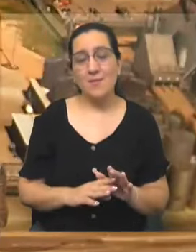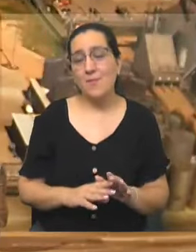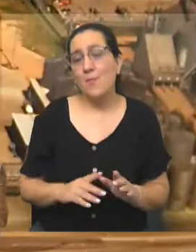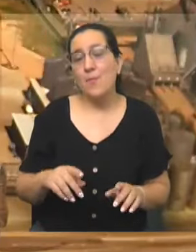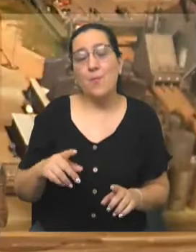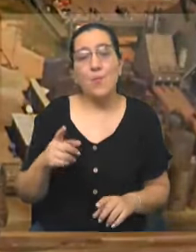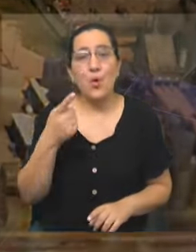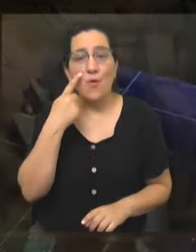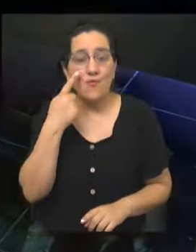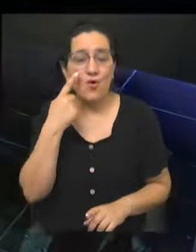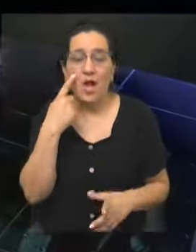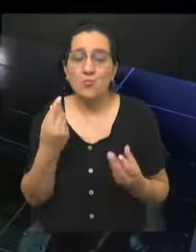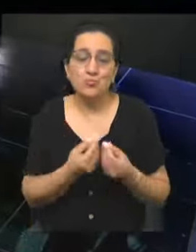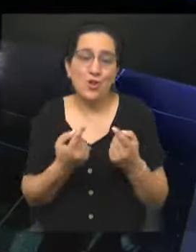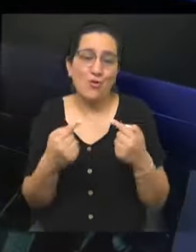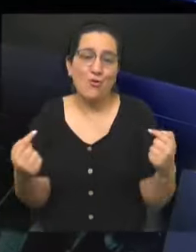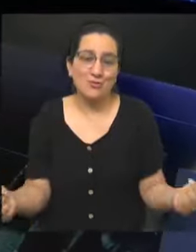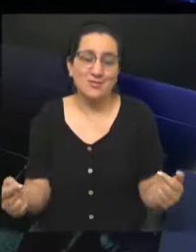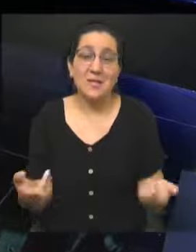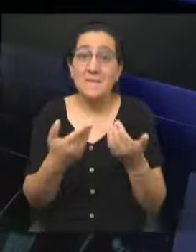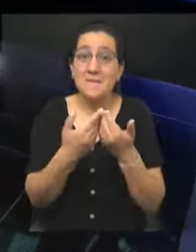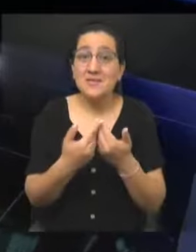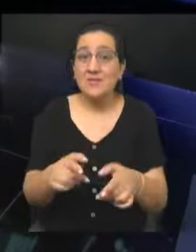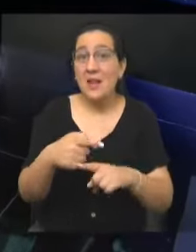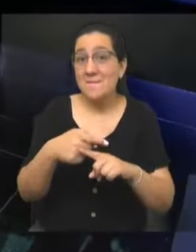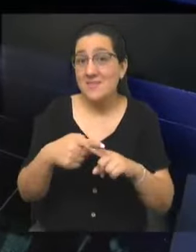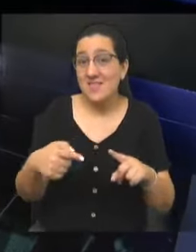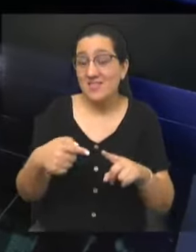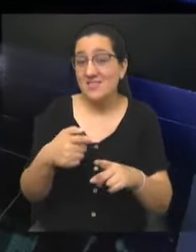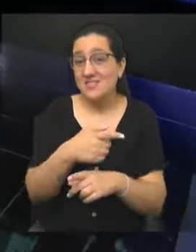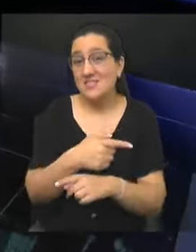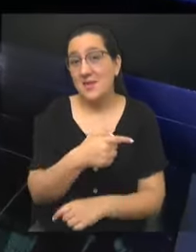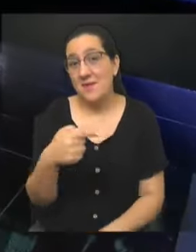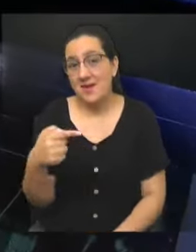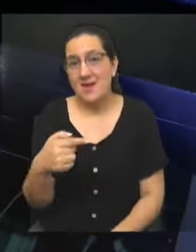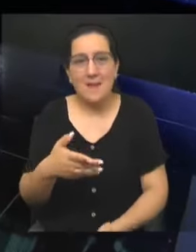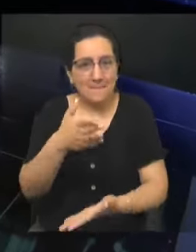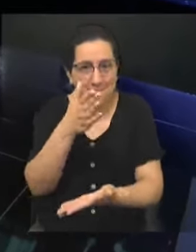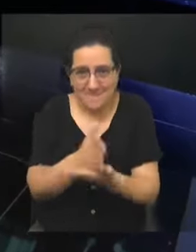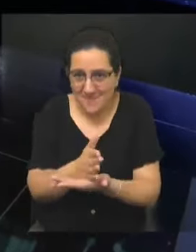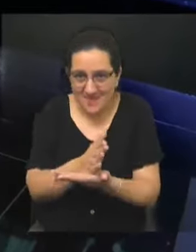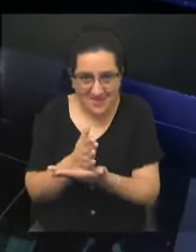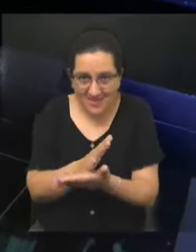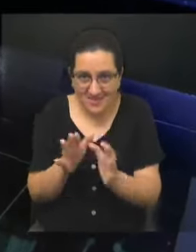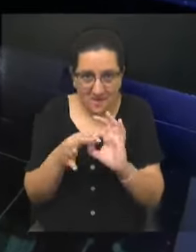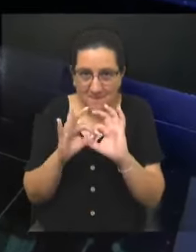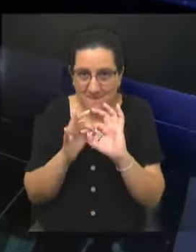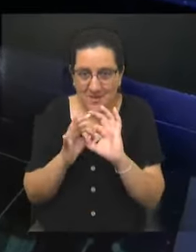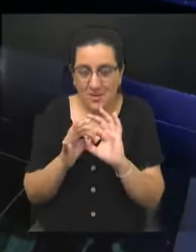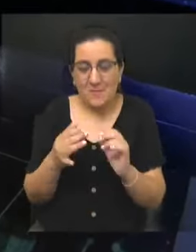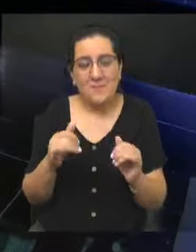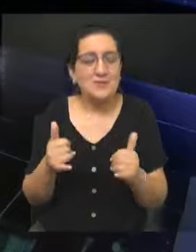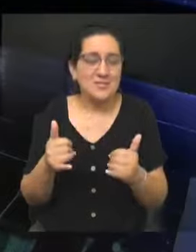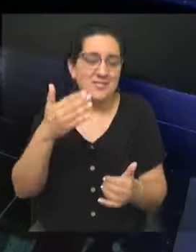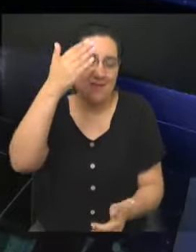señores, señores, y está arrancando esta mitad de semana, clavadita la mitad de semana, pero ya convencido de que viene